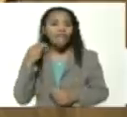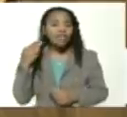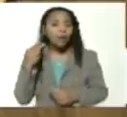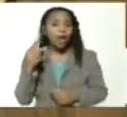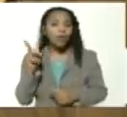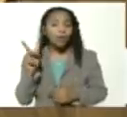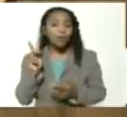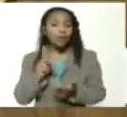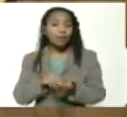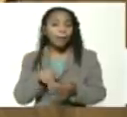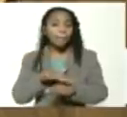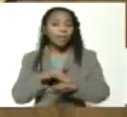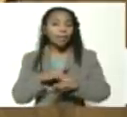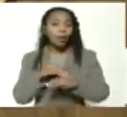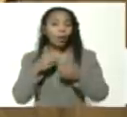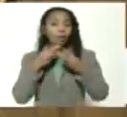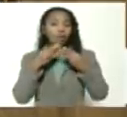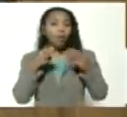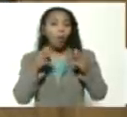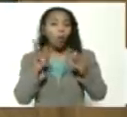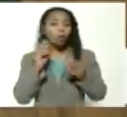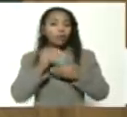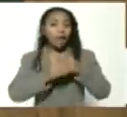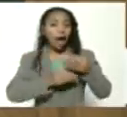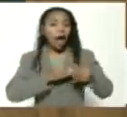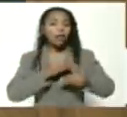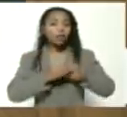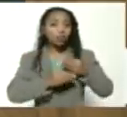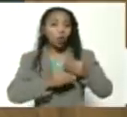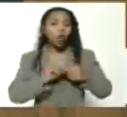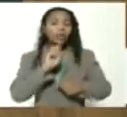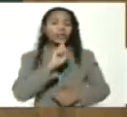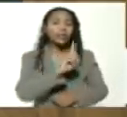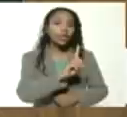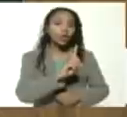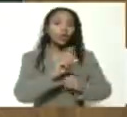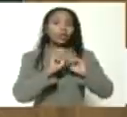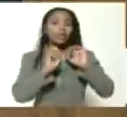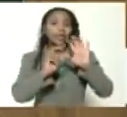nuestra llegada al Ministerio Público se han realizado